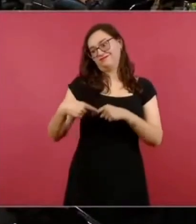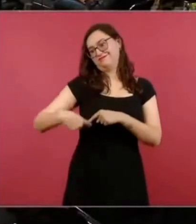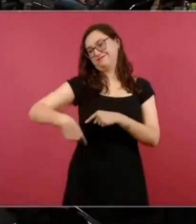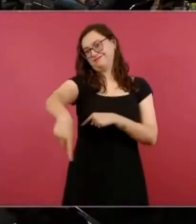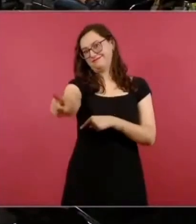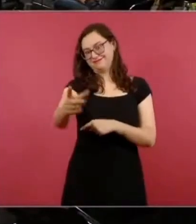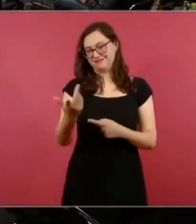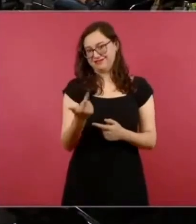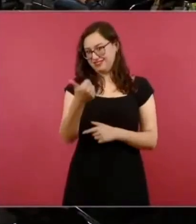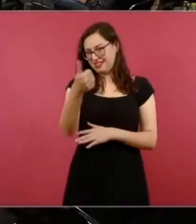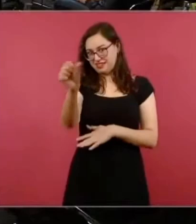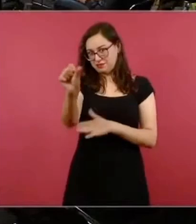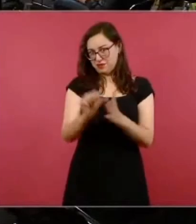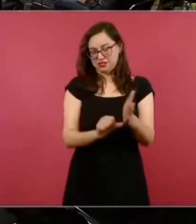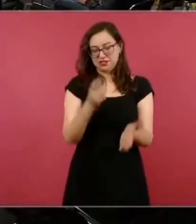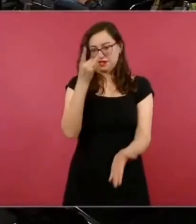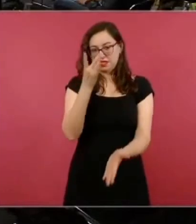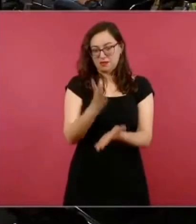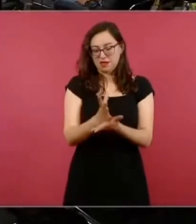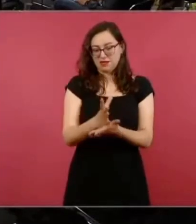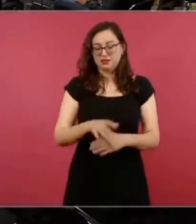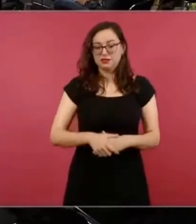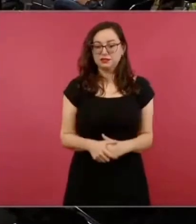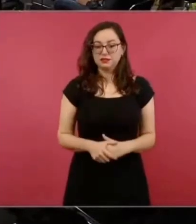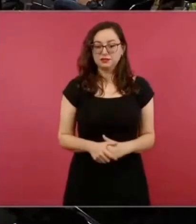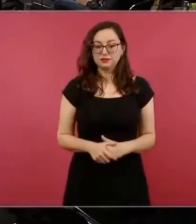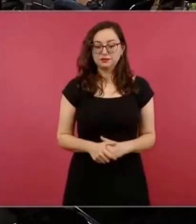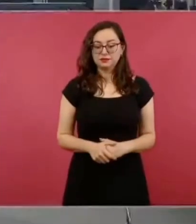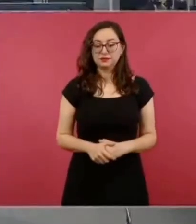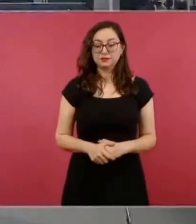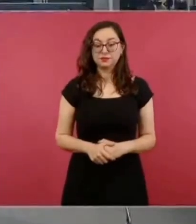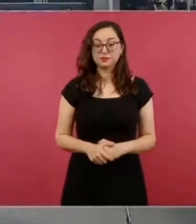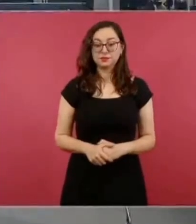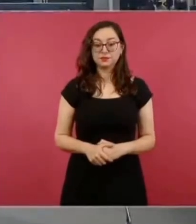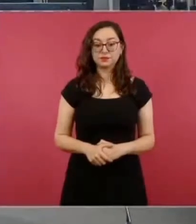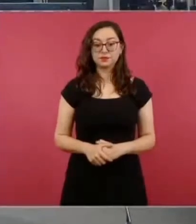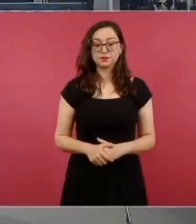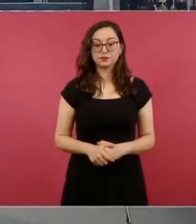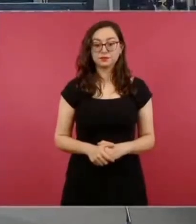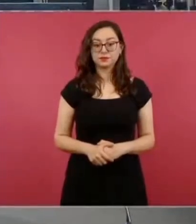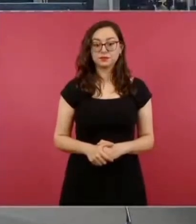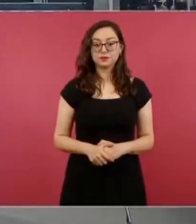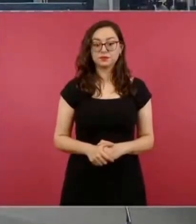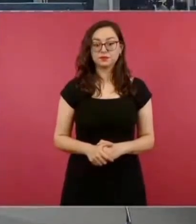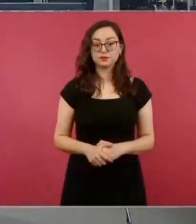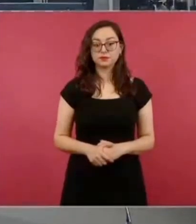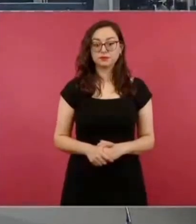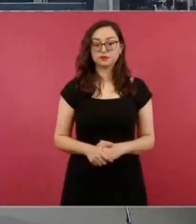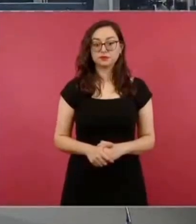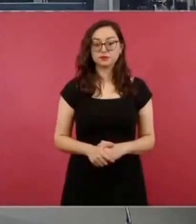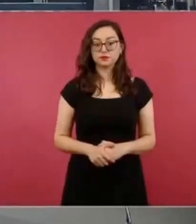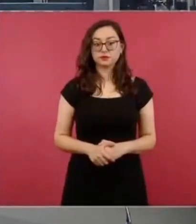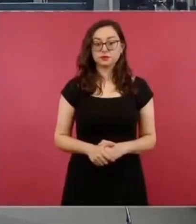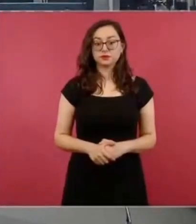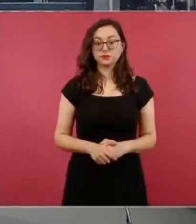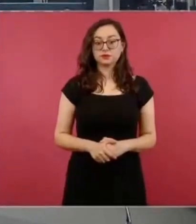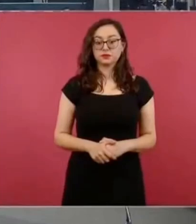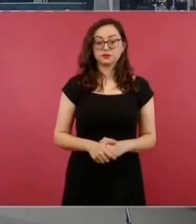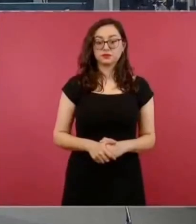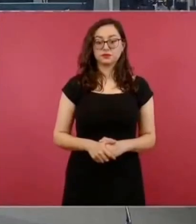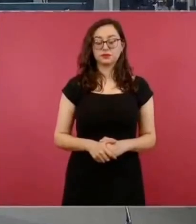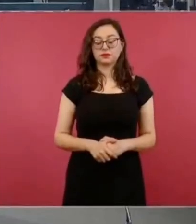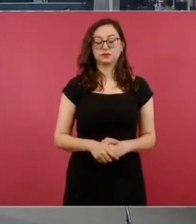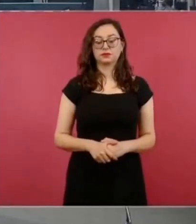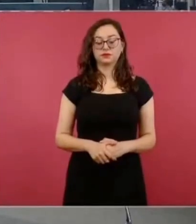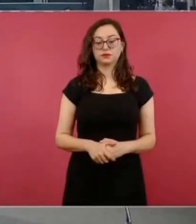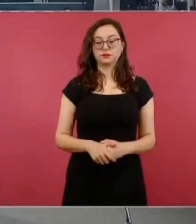cálculos? Porque han dado varias fechas, el presidente incluso había dicho que en febrero o en abril iban a empezar al 100% ya con la